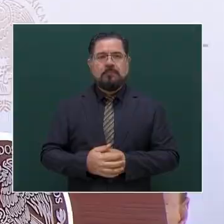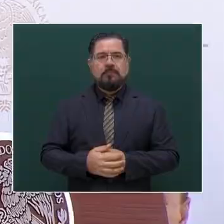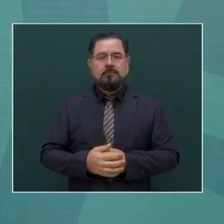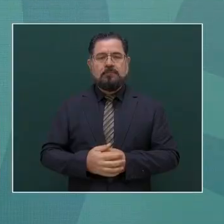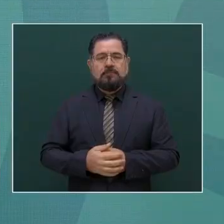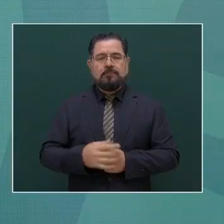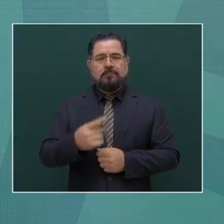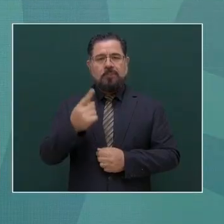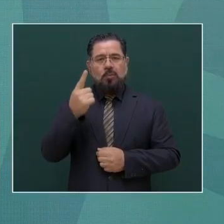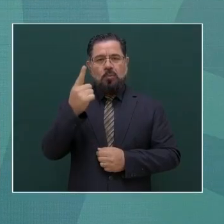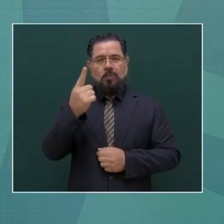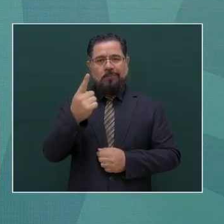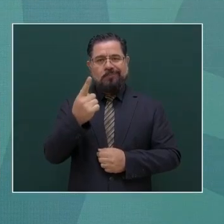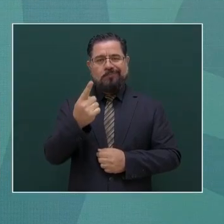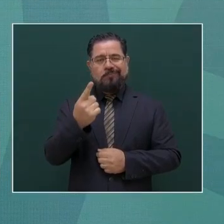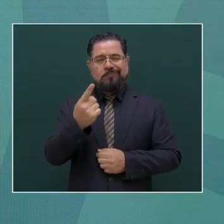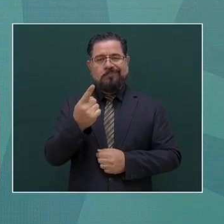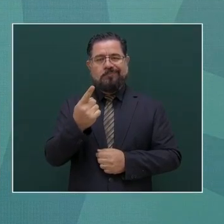la consigna era